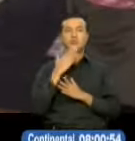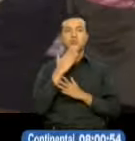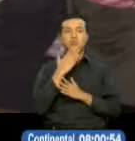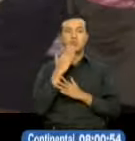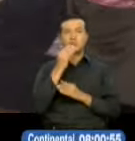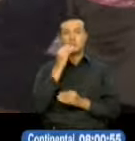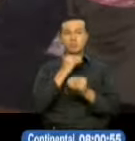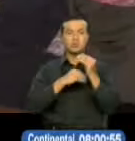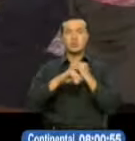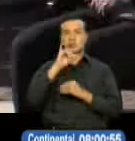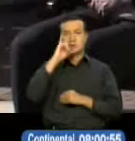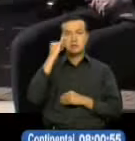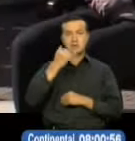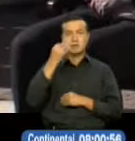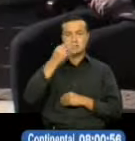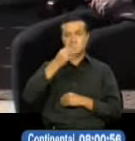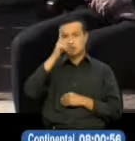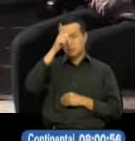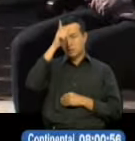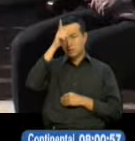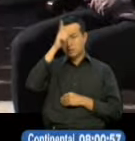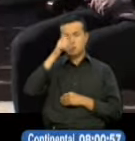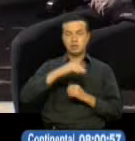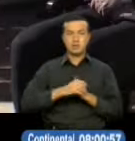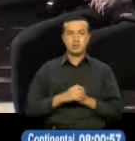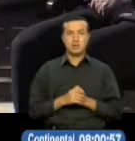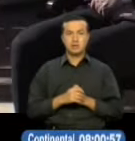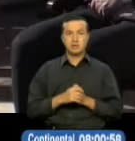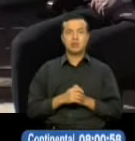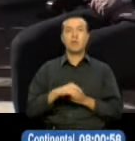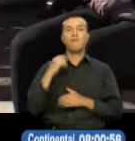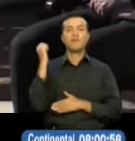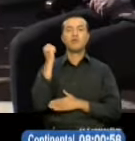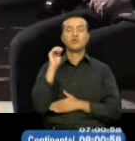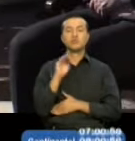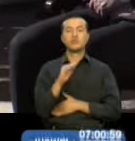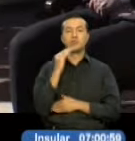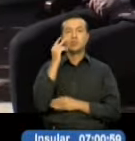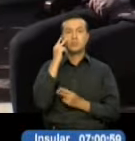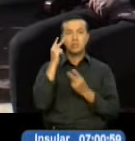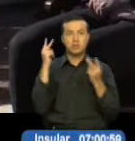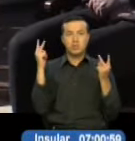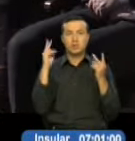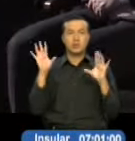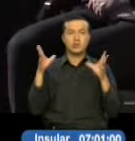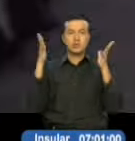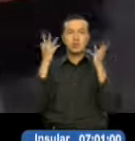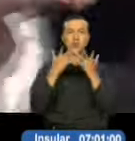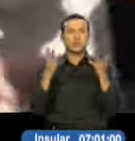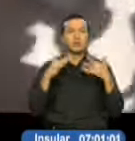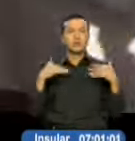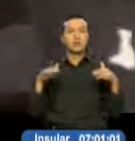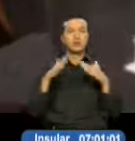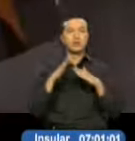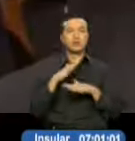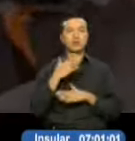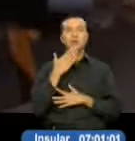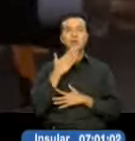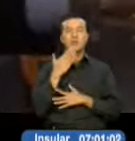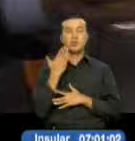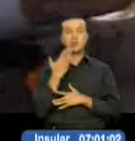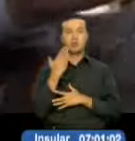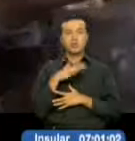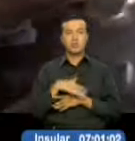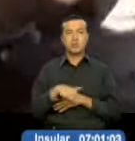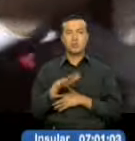degustó de la cerveza típica alemana. La Fundación Vaticana, que lleva su nombre, difundió las imágenes de la celebración que tuvo lugar a las puertas del monasterio